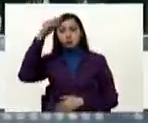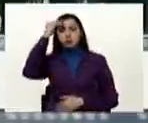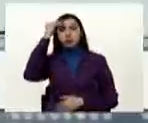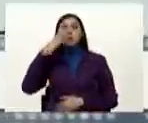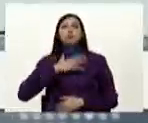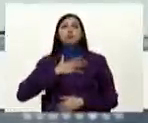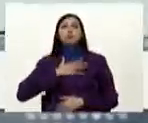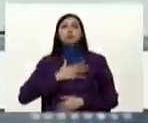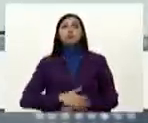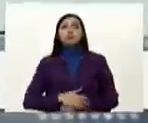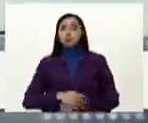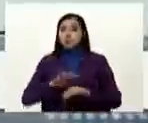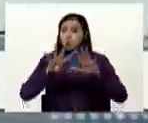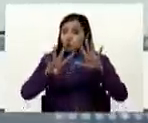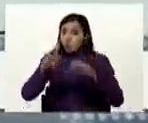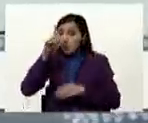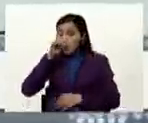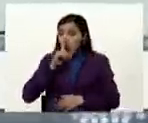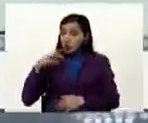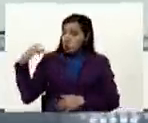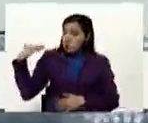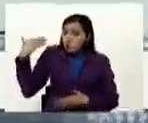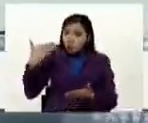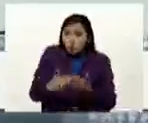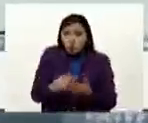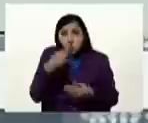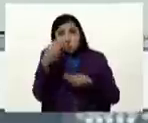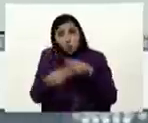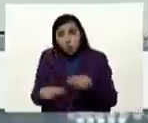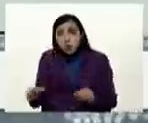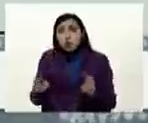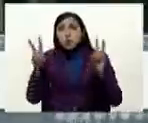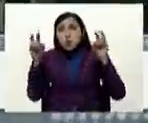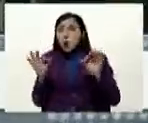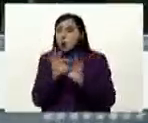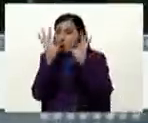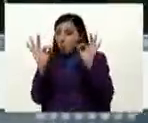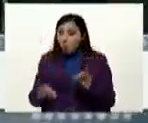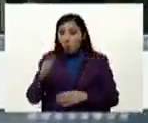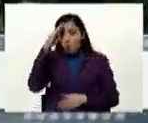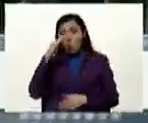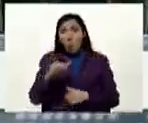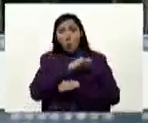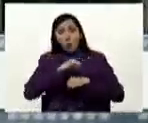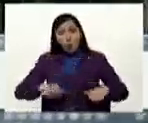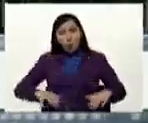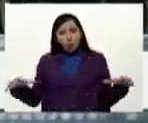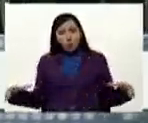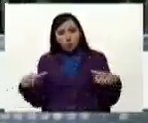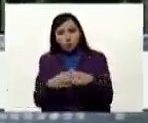Y en estos 9 años puedo decir, hemos construido una nueva Fuerza Armada Nacional